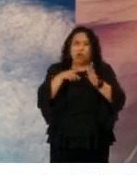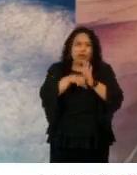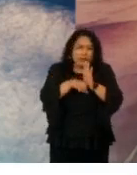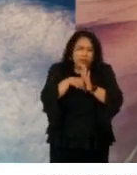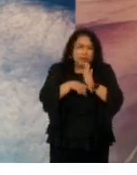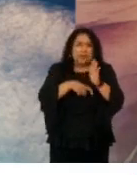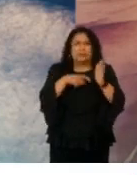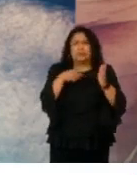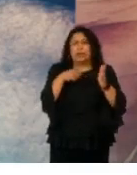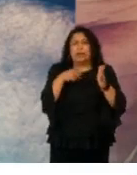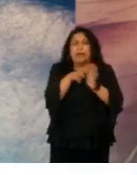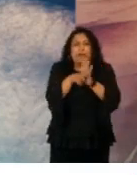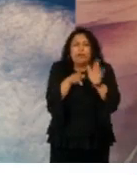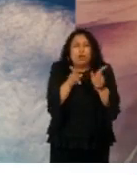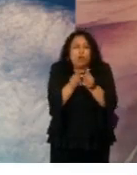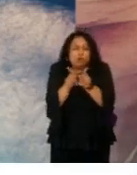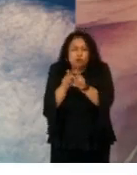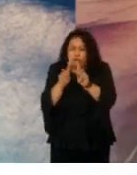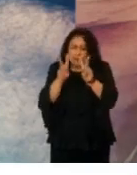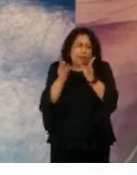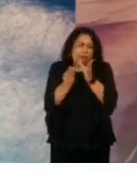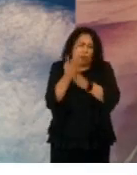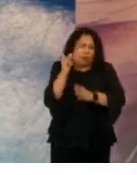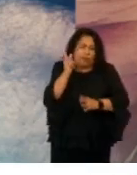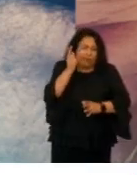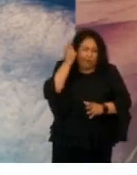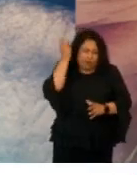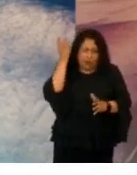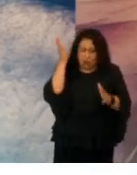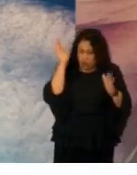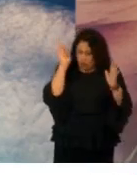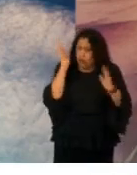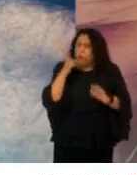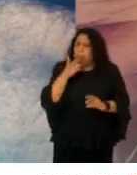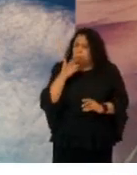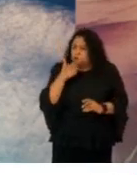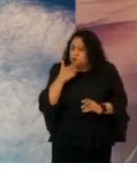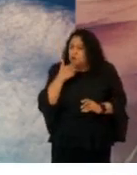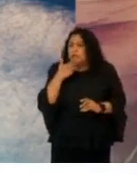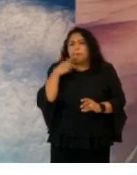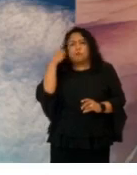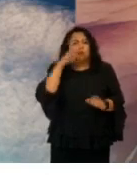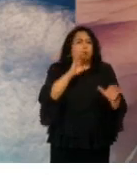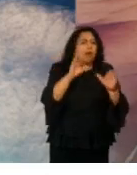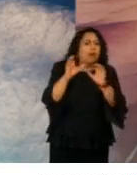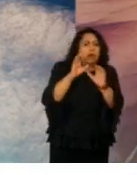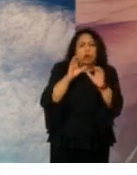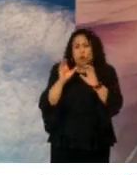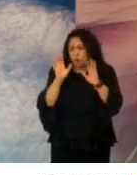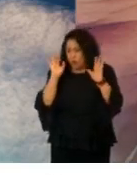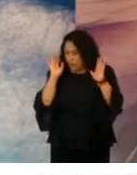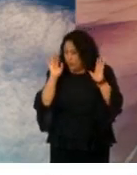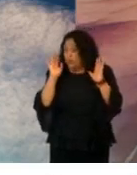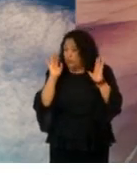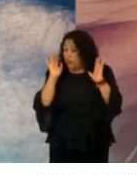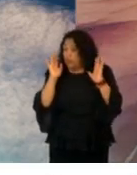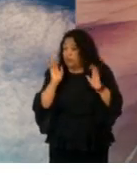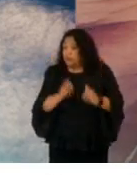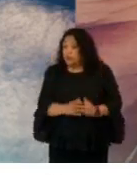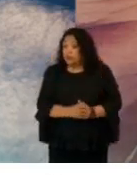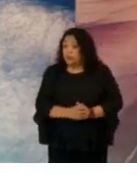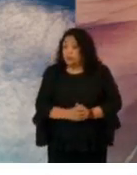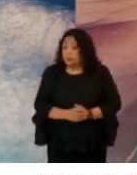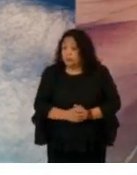Instagram, Reels y todas estas nuevas, como las nuevas tecnologías, lo que utilizamos algunas veces como medios de comunicación, ya que algunas veces los medios